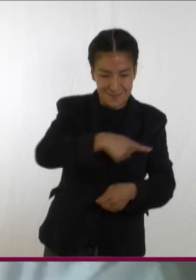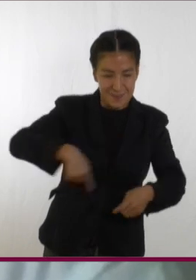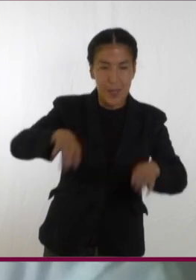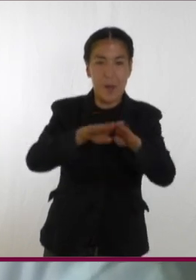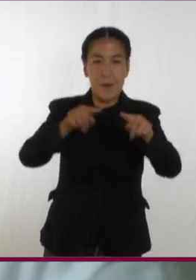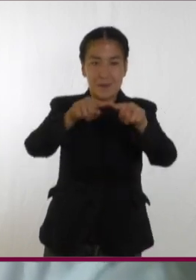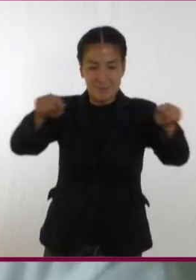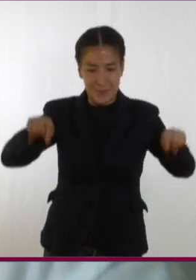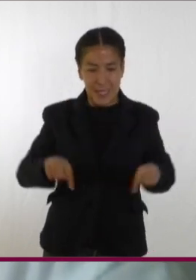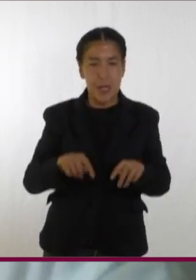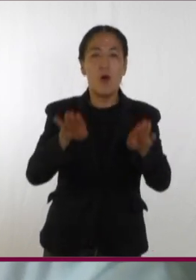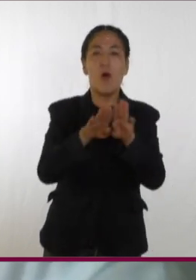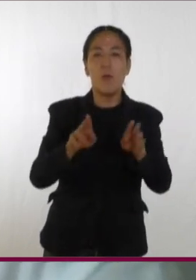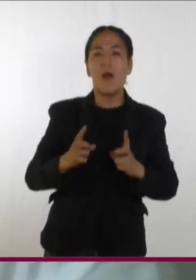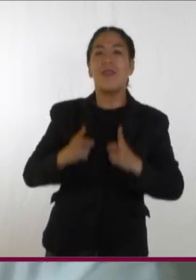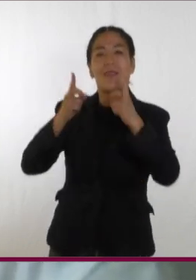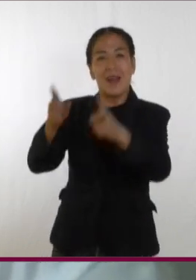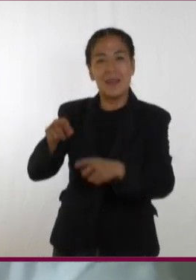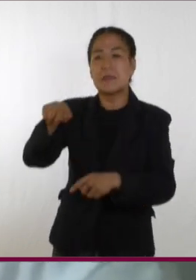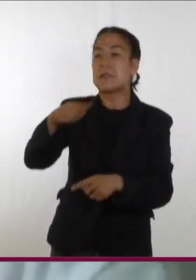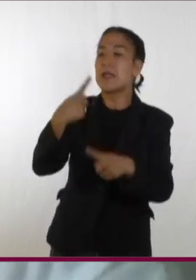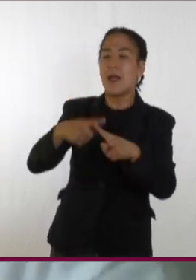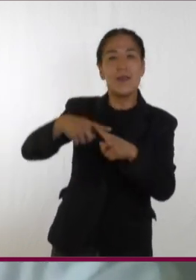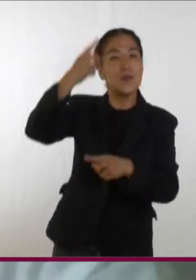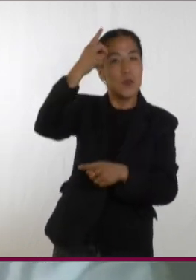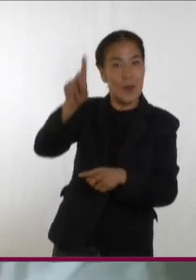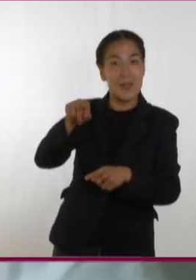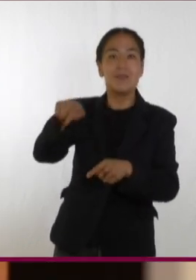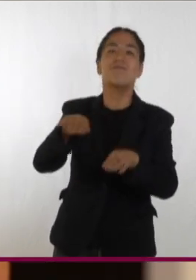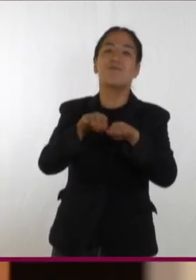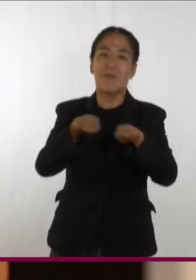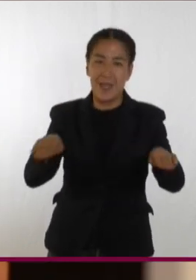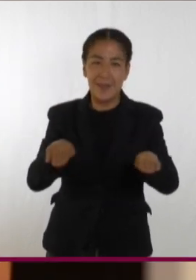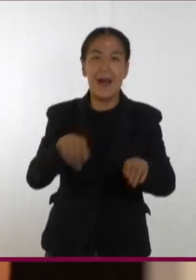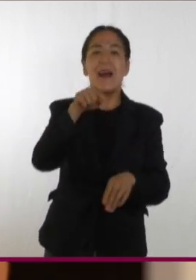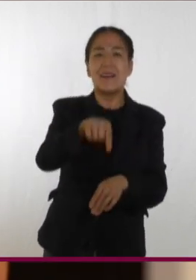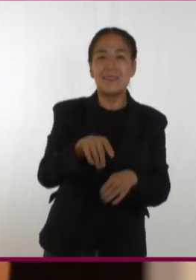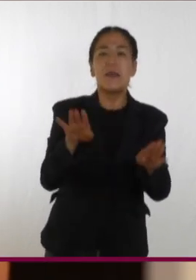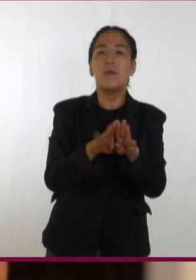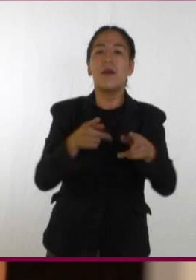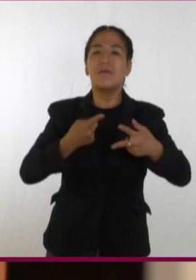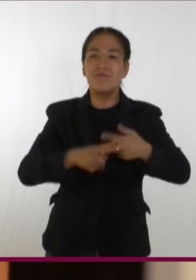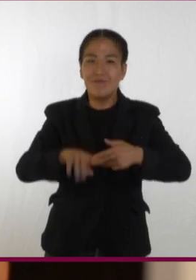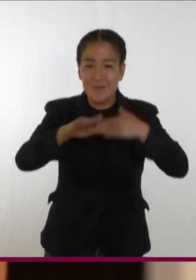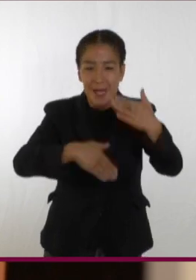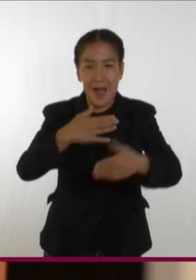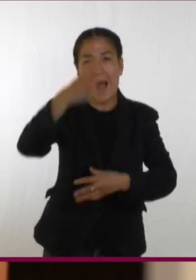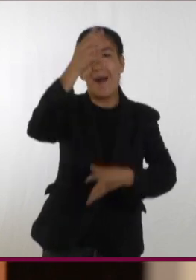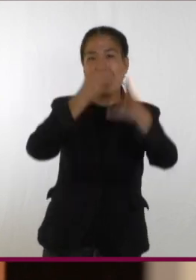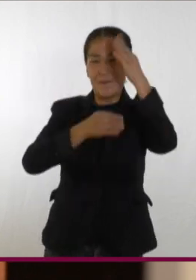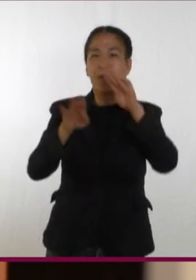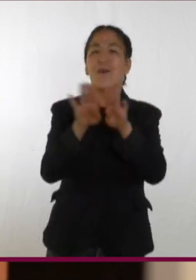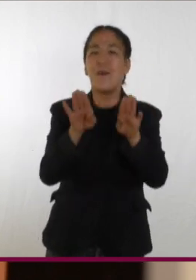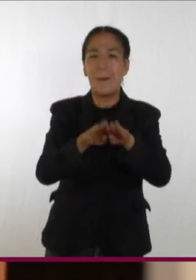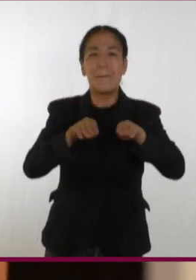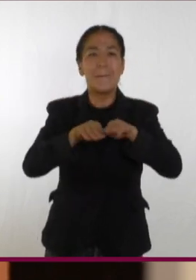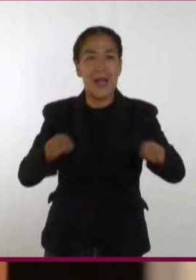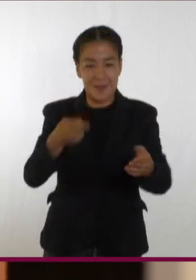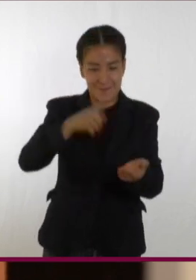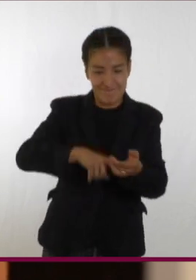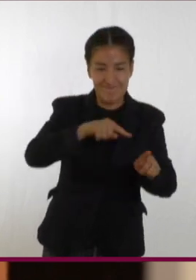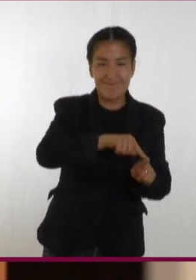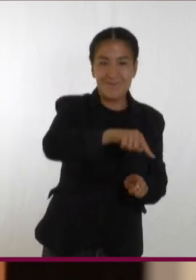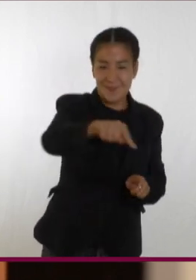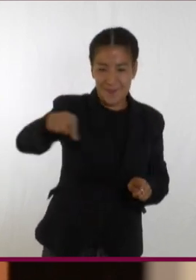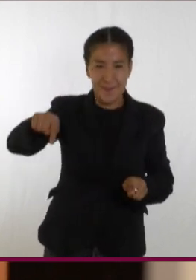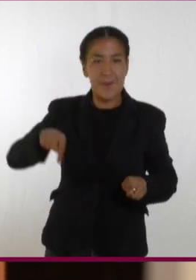terrenos, para poder volver a medir los terrenos y asignárselo a los propietarios, pues ahí fue cuando empezaron a aprender a